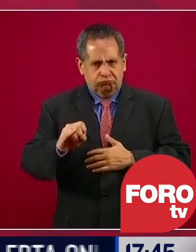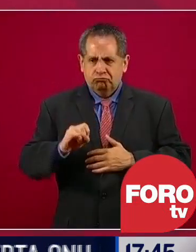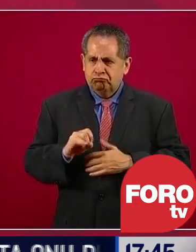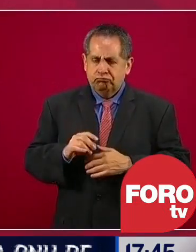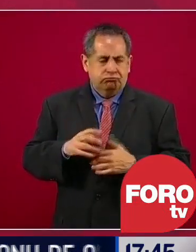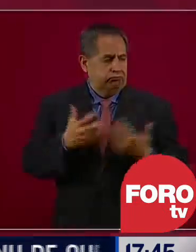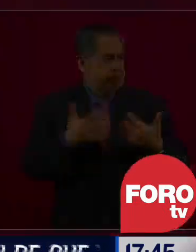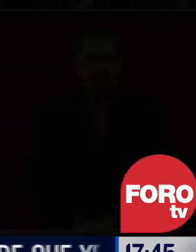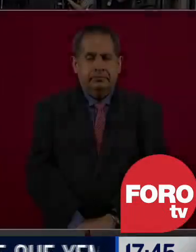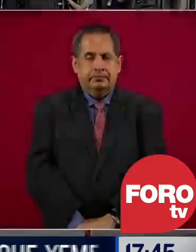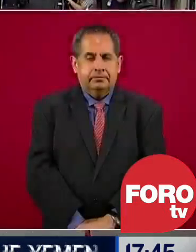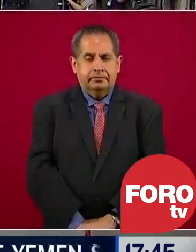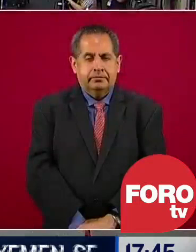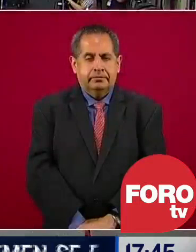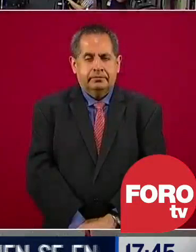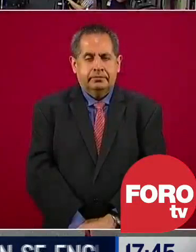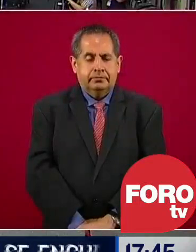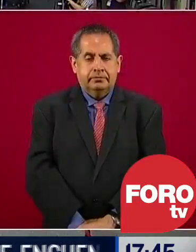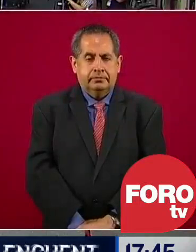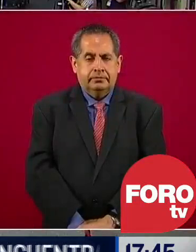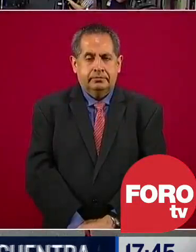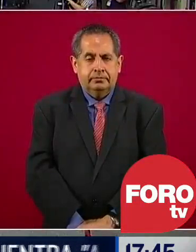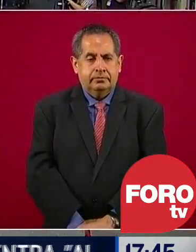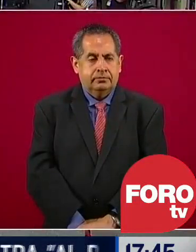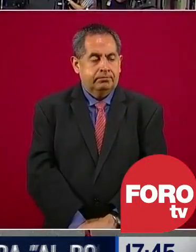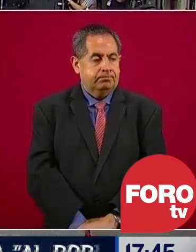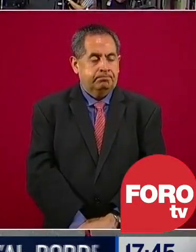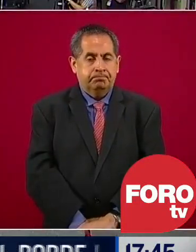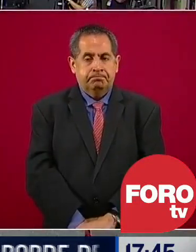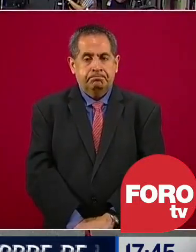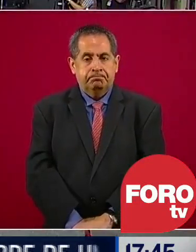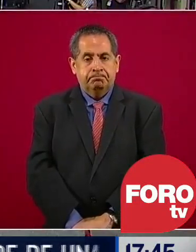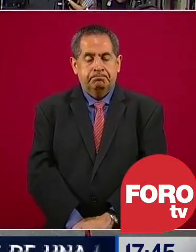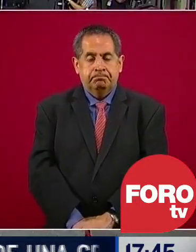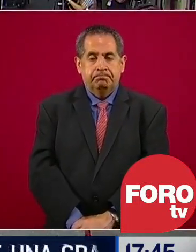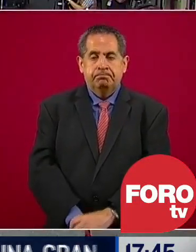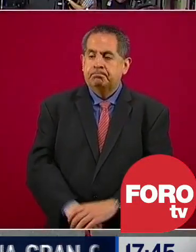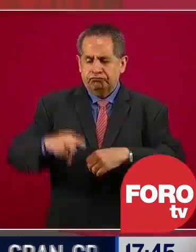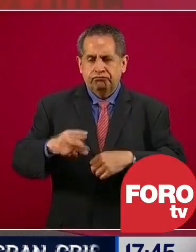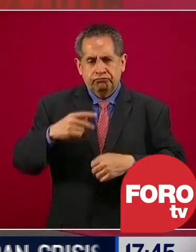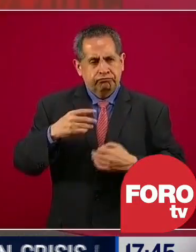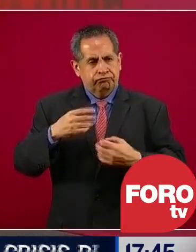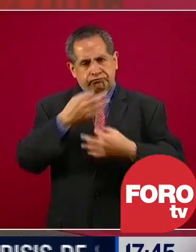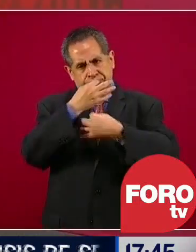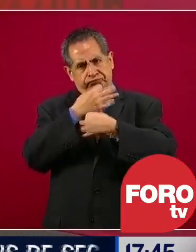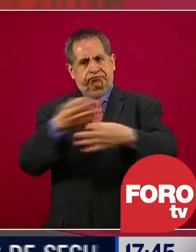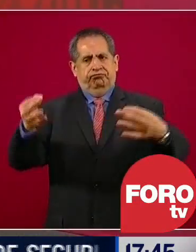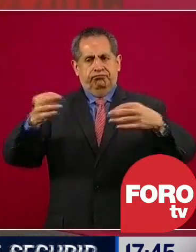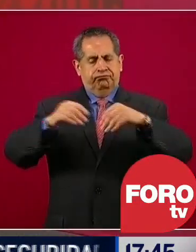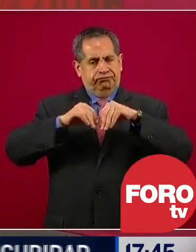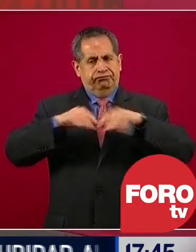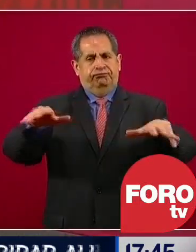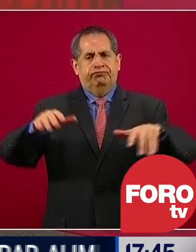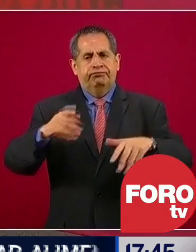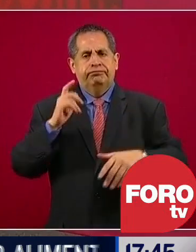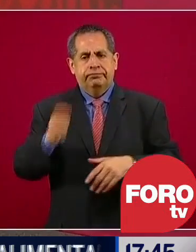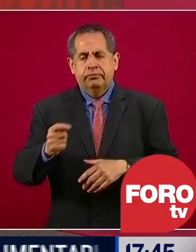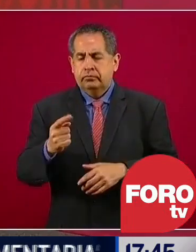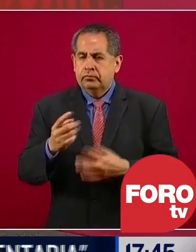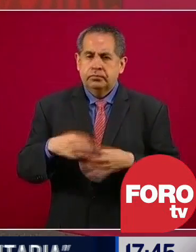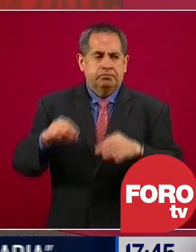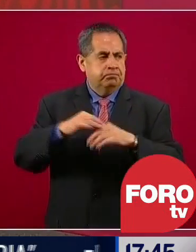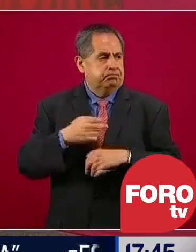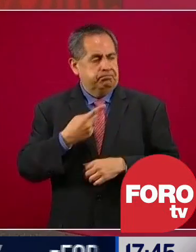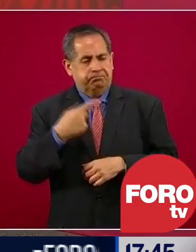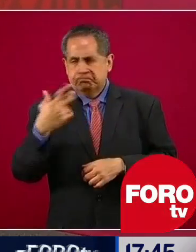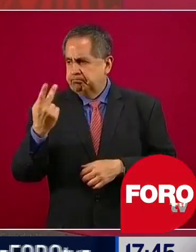del empresariado mexicano. A los trabajadores de México, el secretario de la CTM les pidió comprender que esta reforma